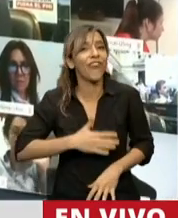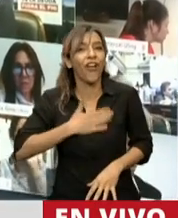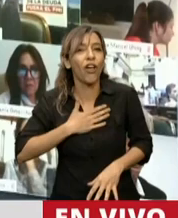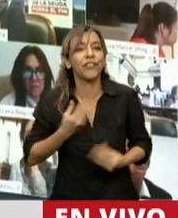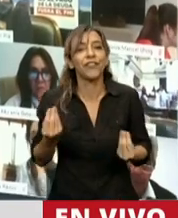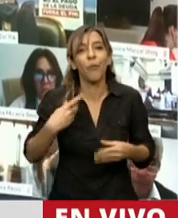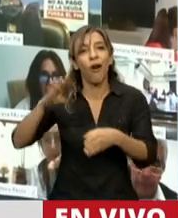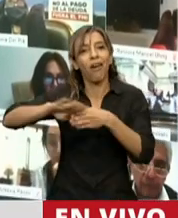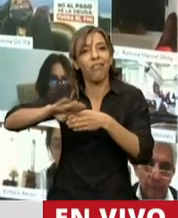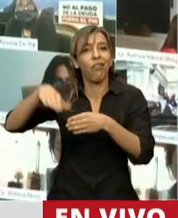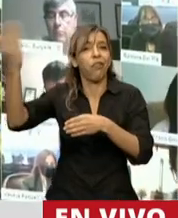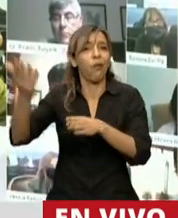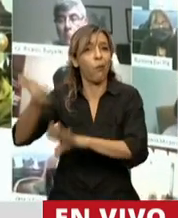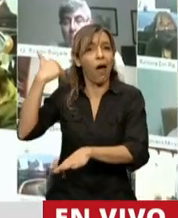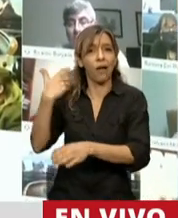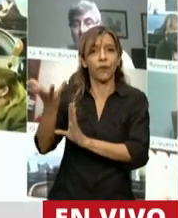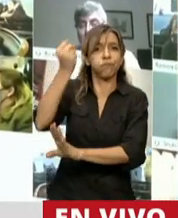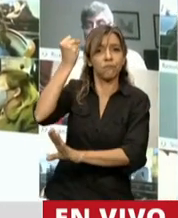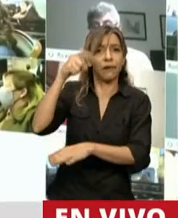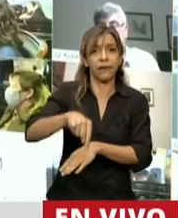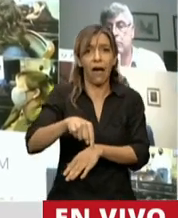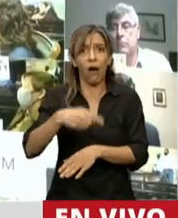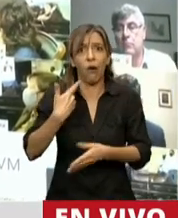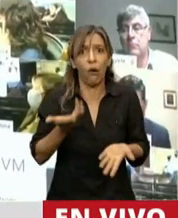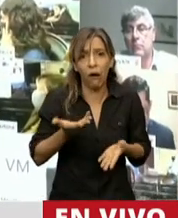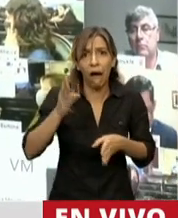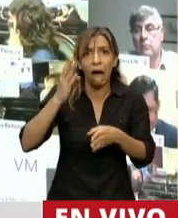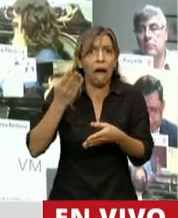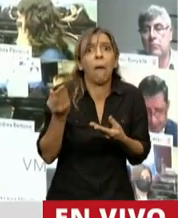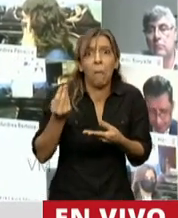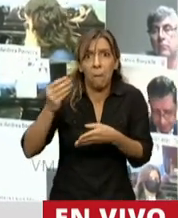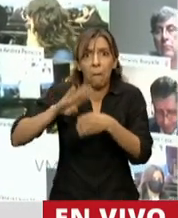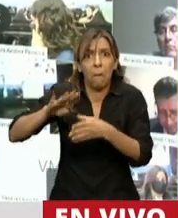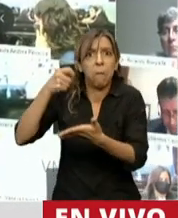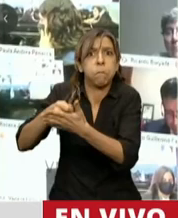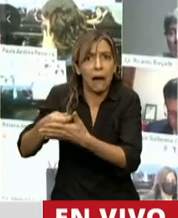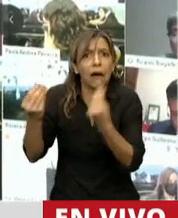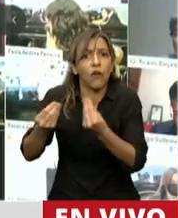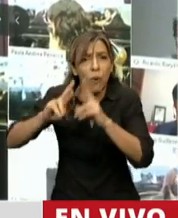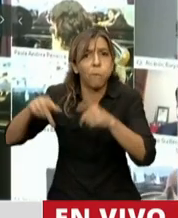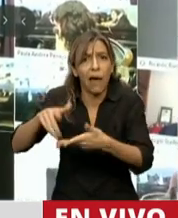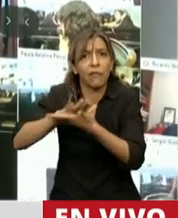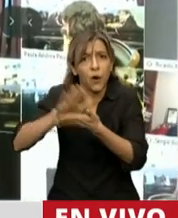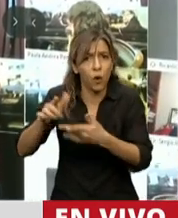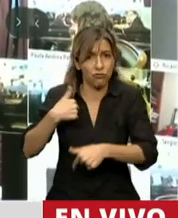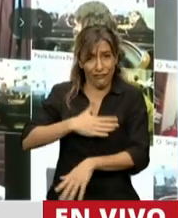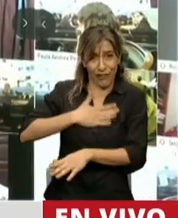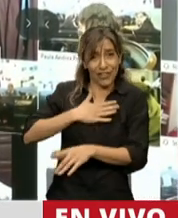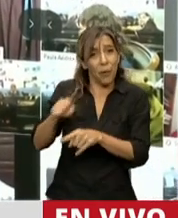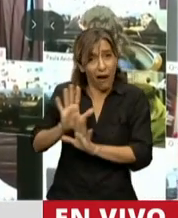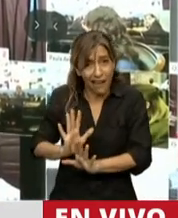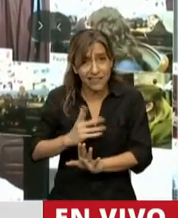externa tomada de manera irresponsable y dilapidada para financiar la fuga de capitales en la Argentina. No me pone contento que tengamos que hacer eso.